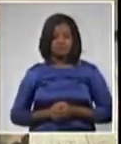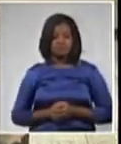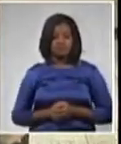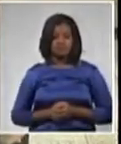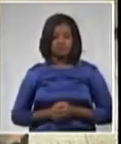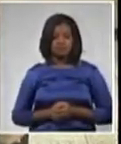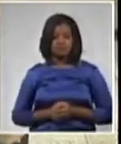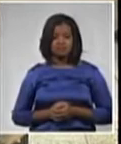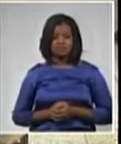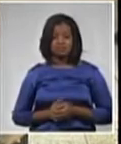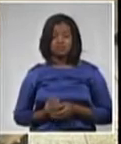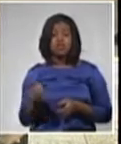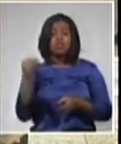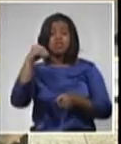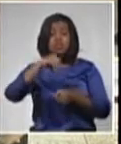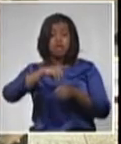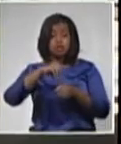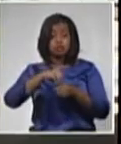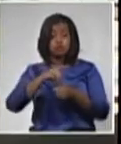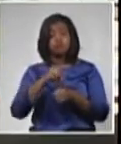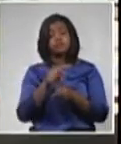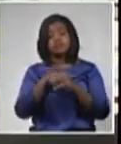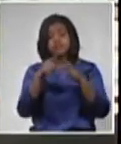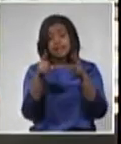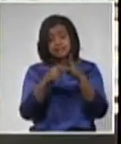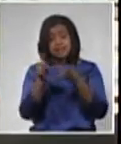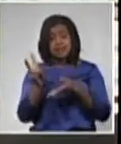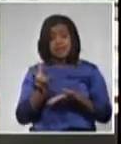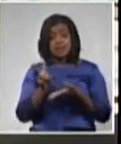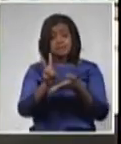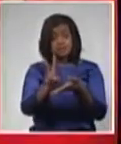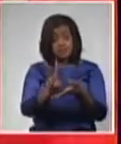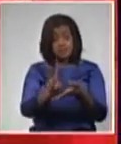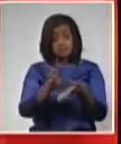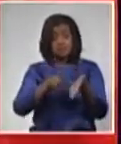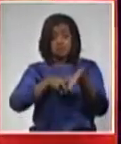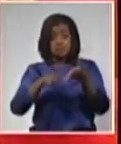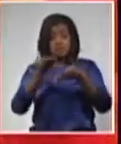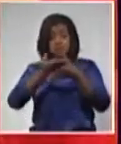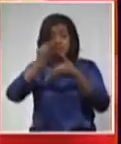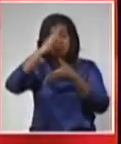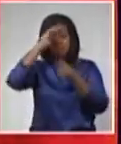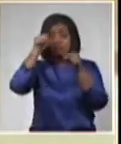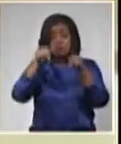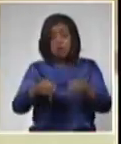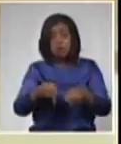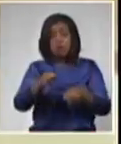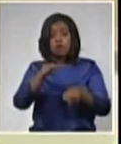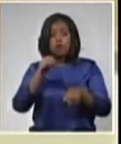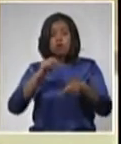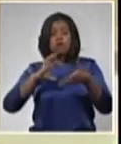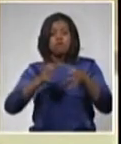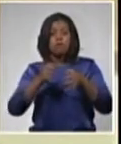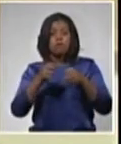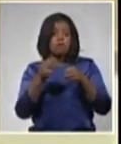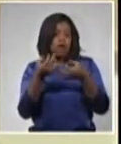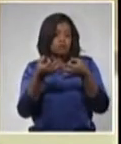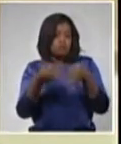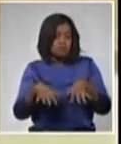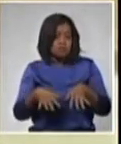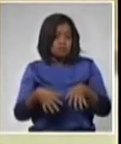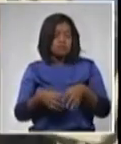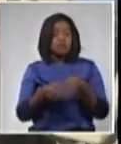Como parte de la tercera visita gubernamental a la provincia de Santiago de Cuba, ahora en la nueva normalidad, el doctor Roberto Morales